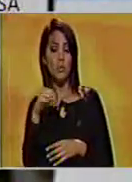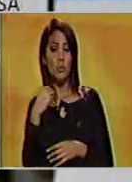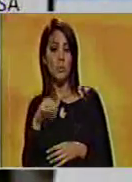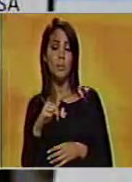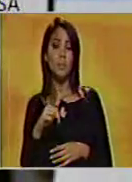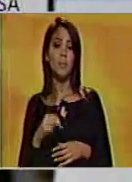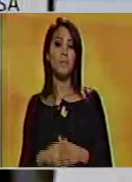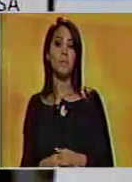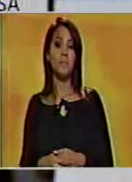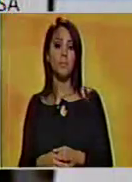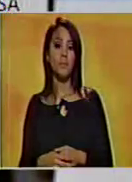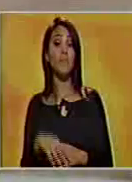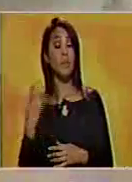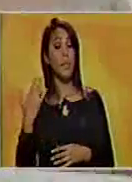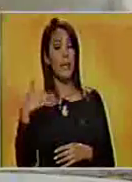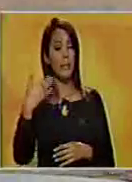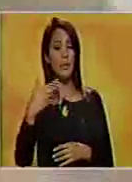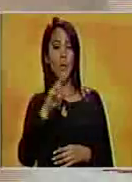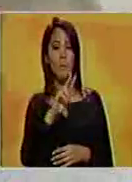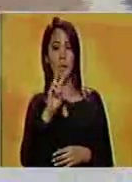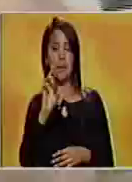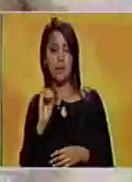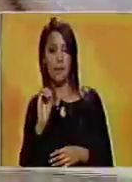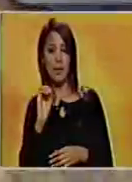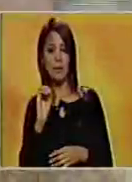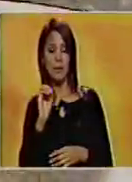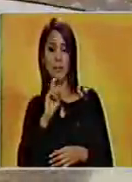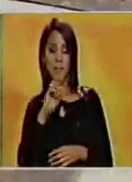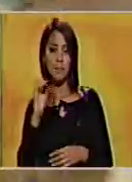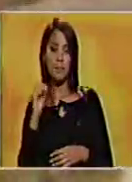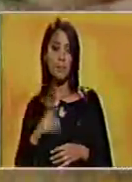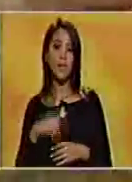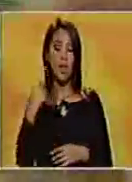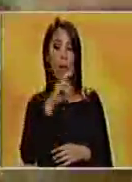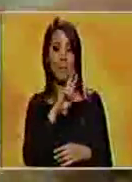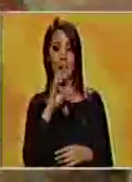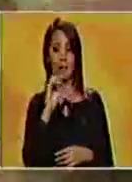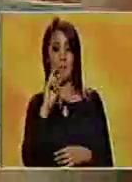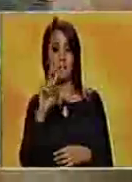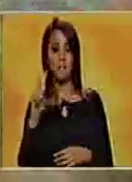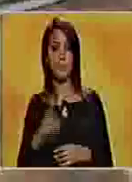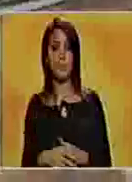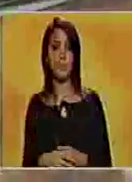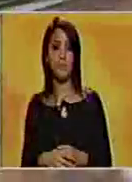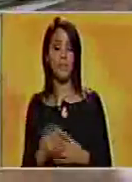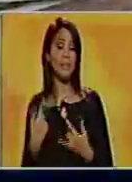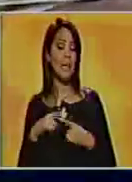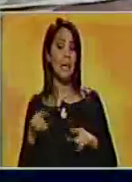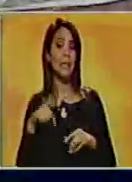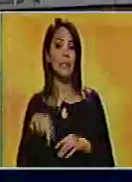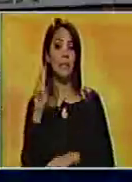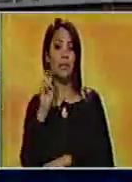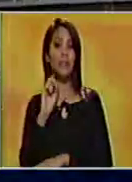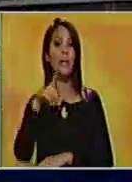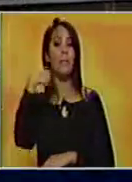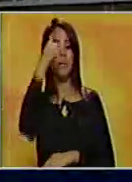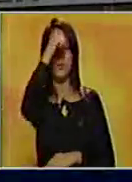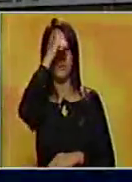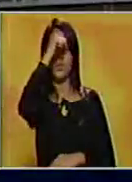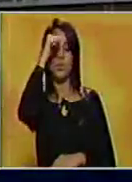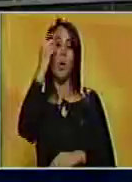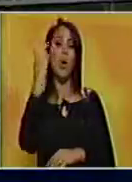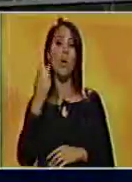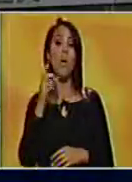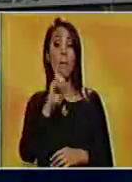bonos de 2020 y 2022. El plazo para cancelar esas obligaciones vencía entre este viernes y el próximo domingo.